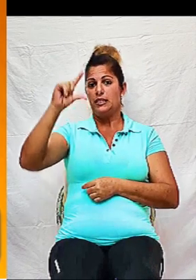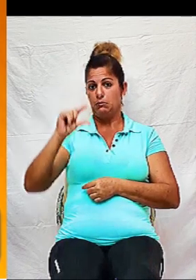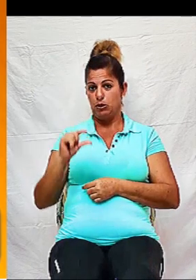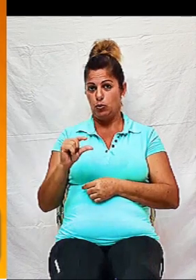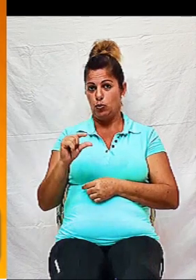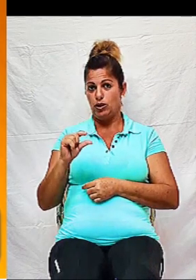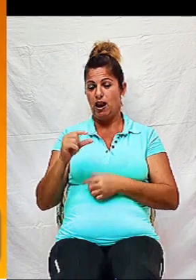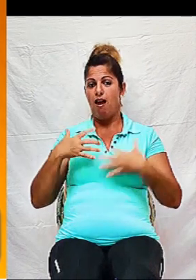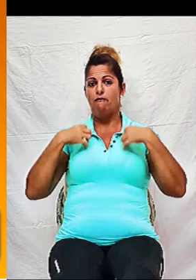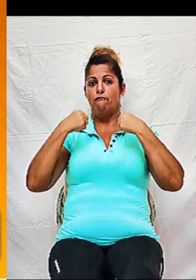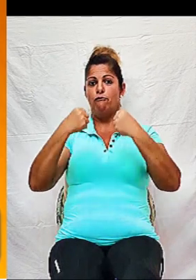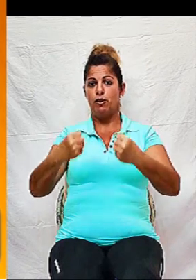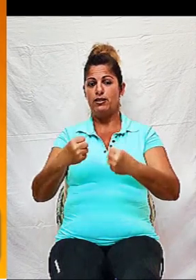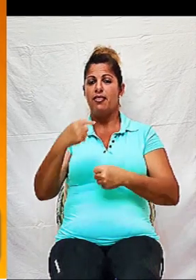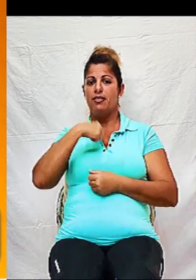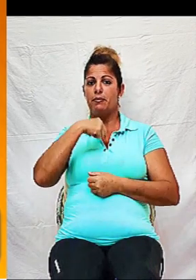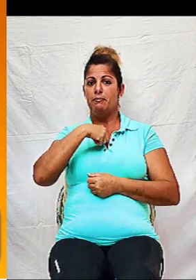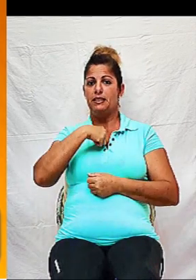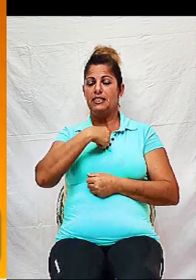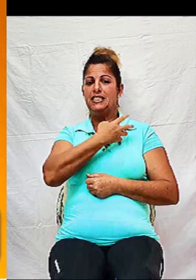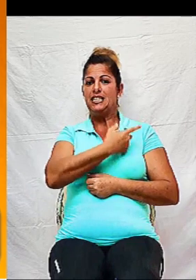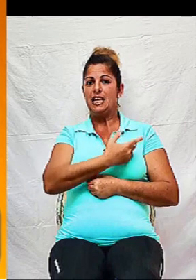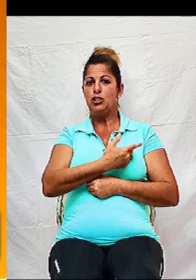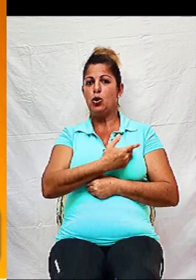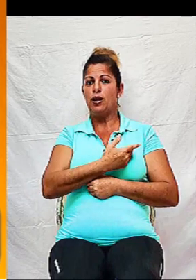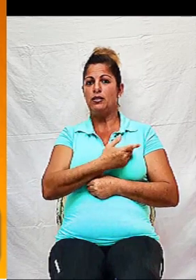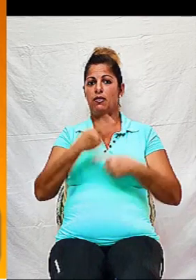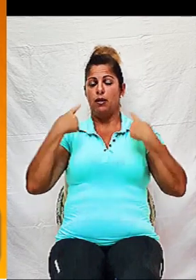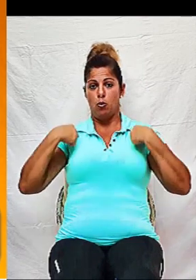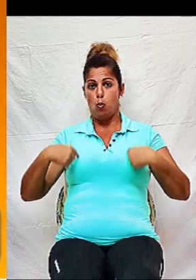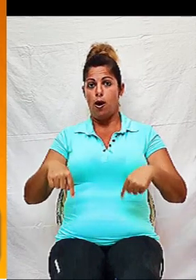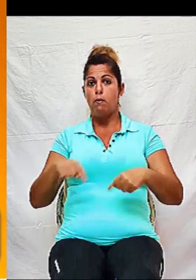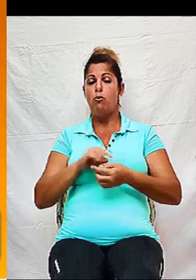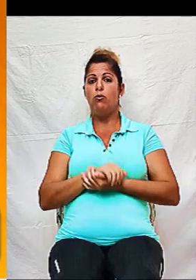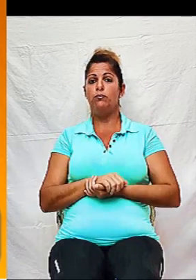¿Aumenta o disminuye la intensidad de mis sensaciones corporales?